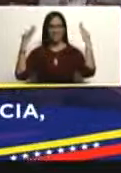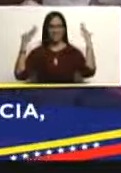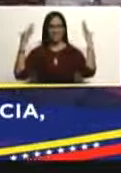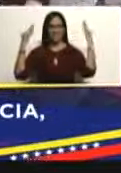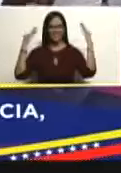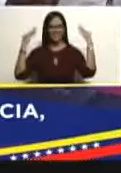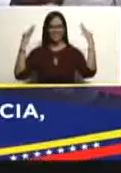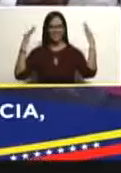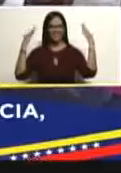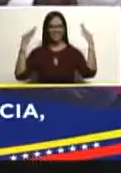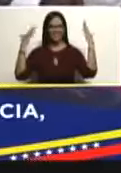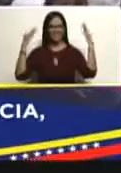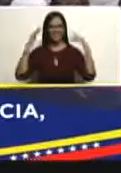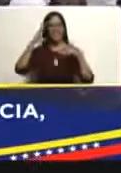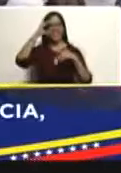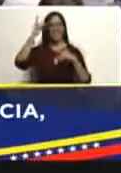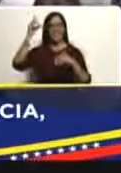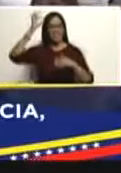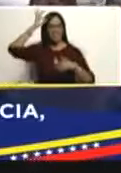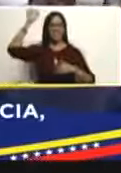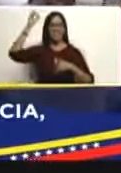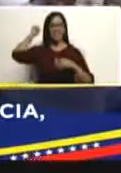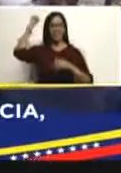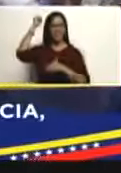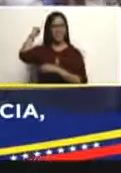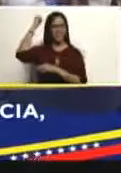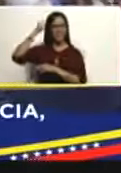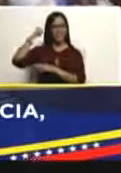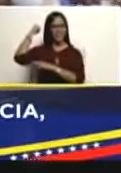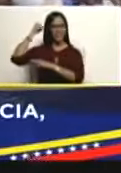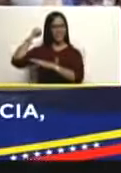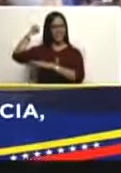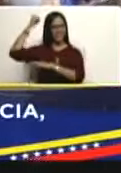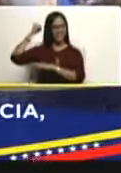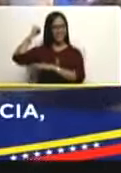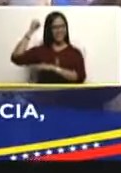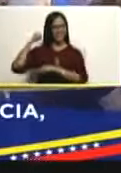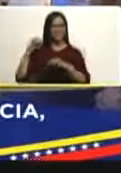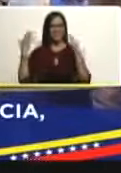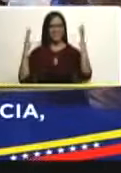Ajá. Delcy concejal, Delcy concejal.